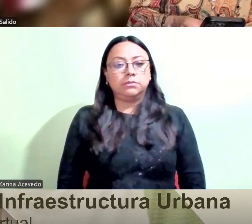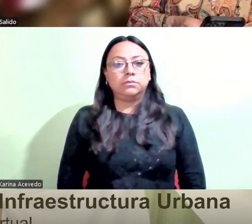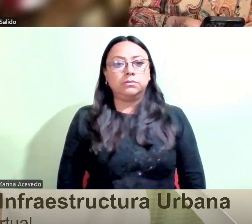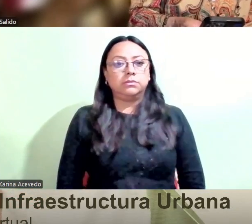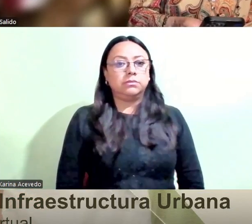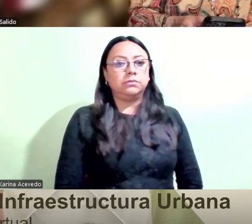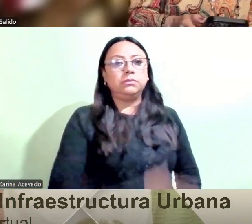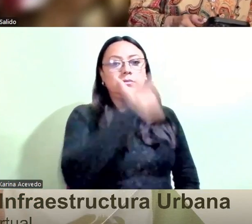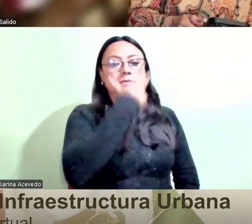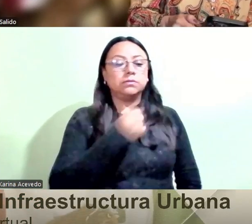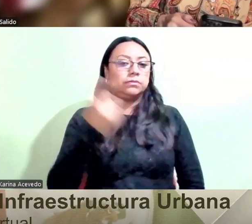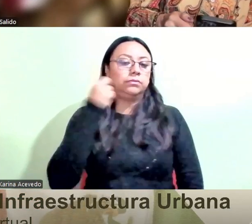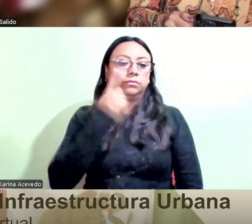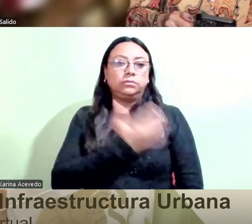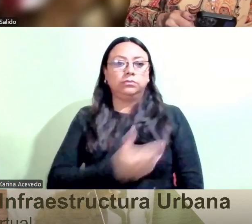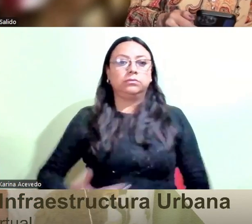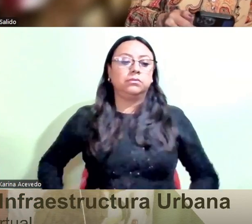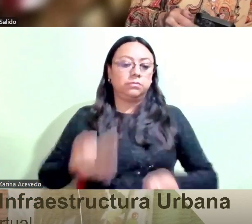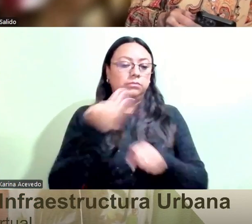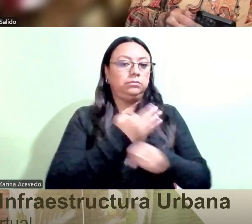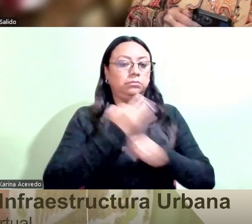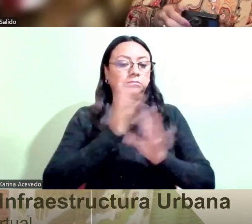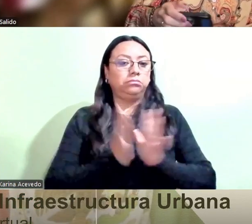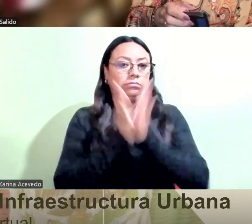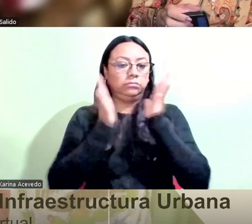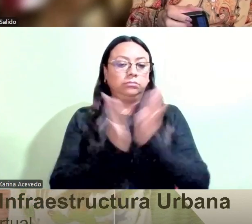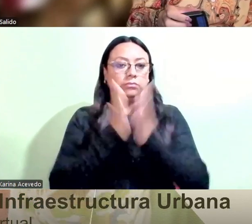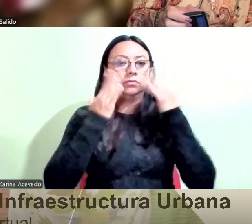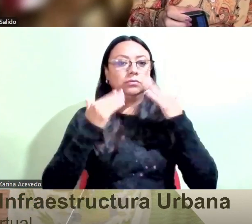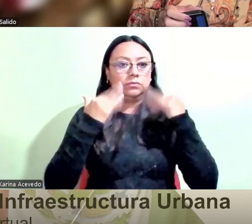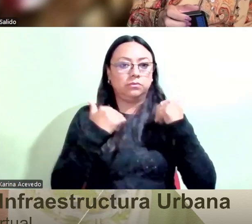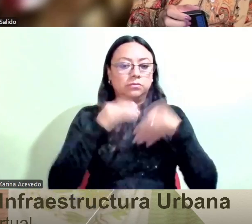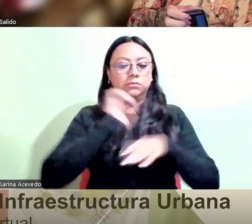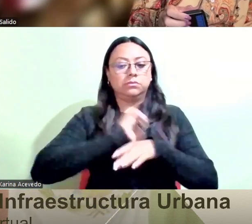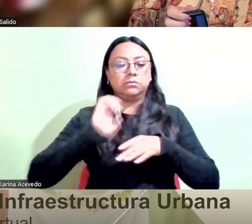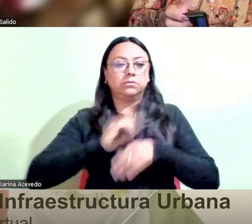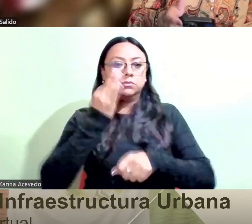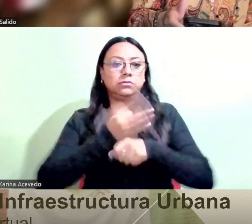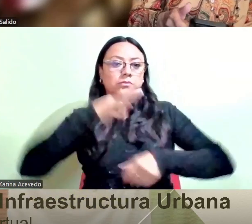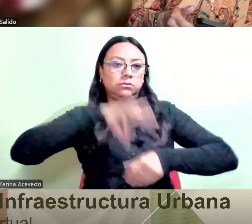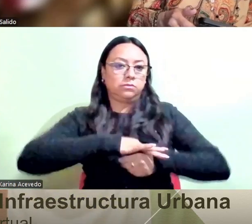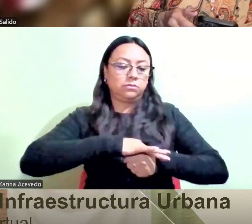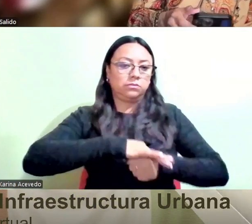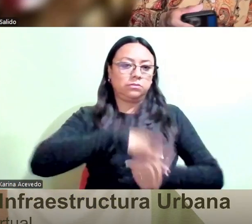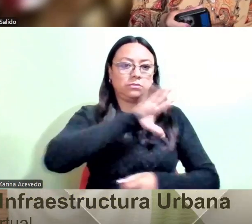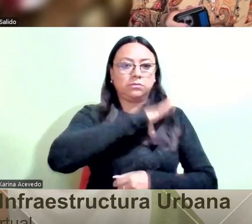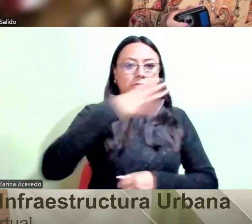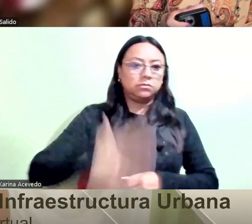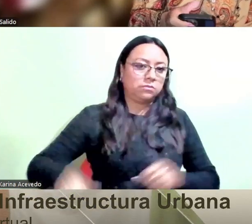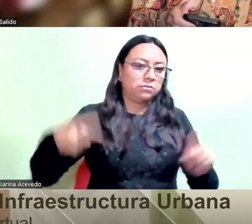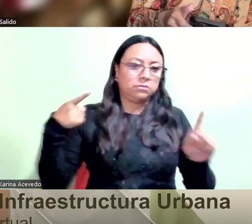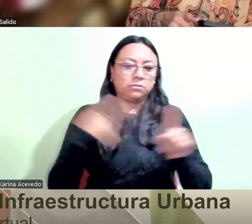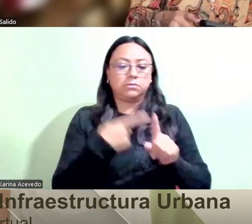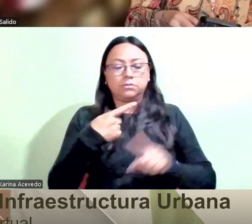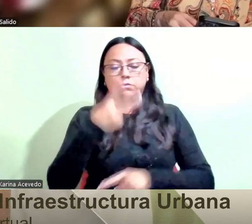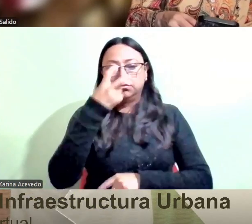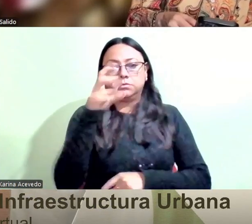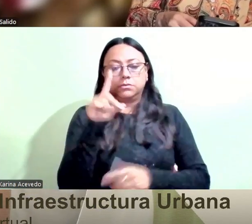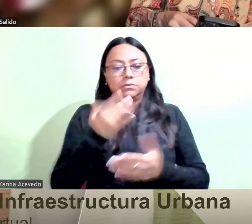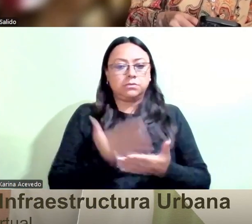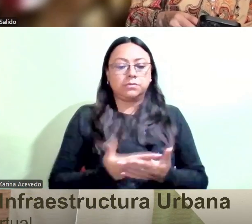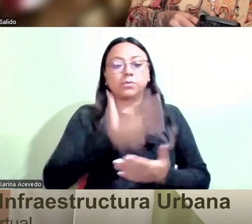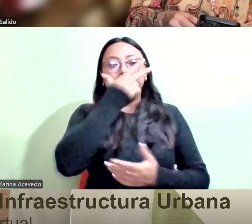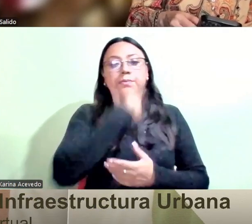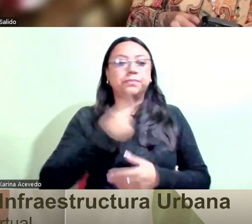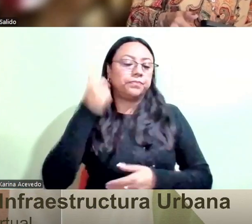Diputado presidente, no hay intervenciones, se procede a votar en lo general y en lo particular el presente dictamen. Diputado Víctor Hugo